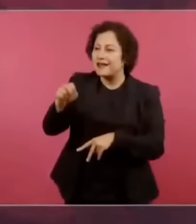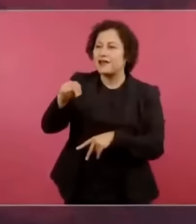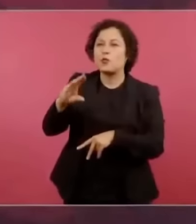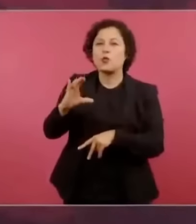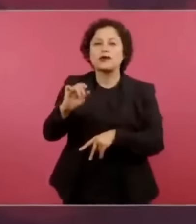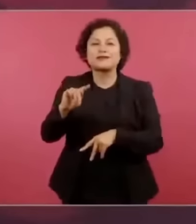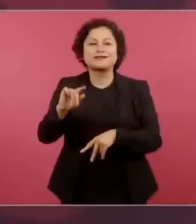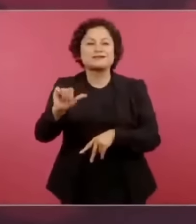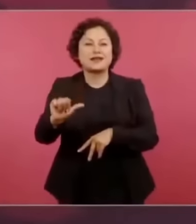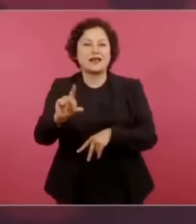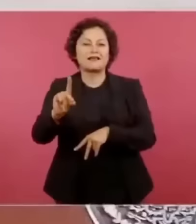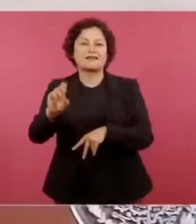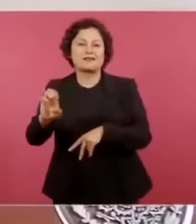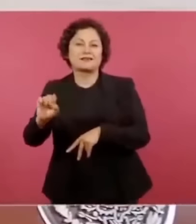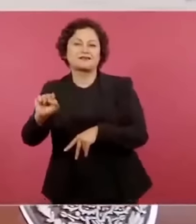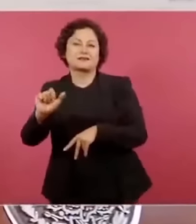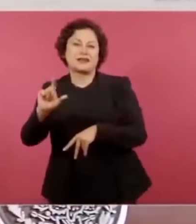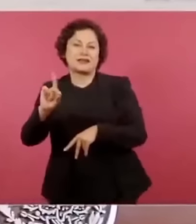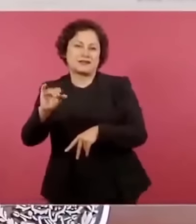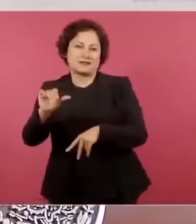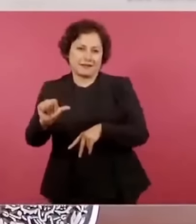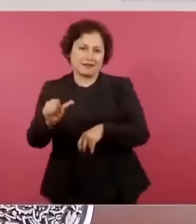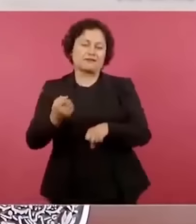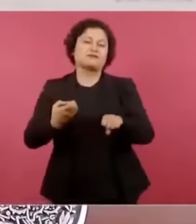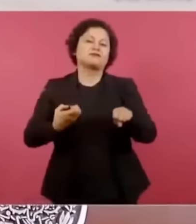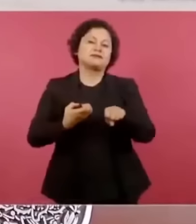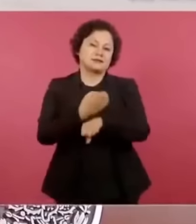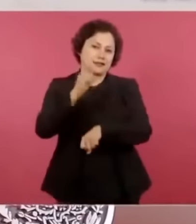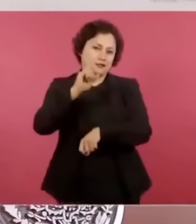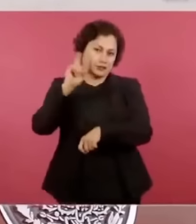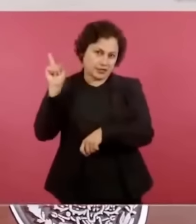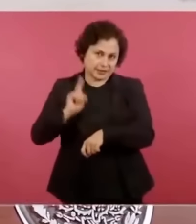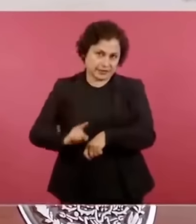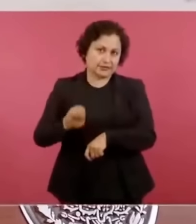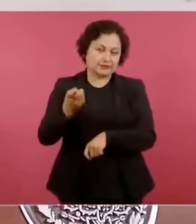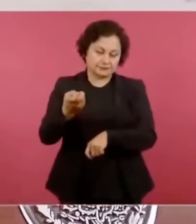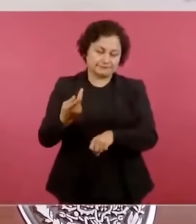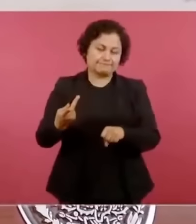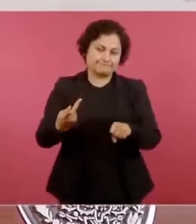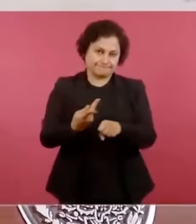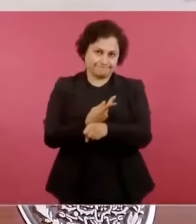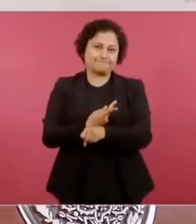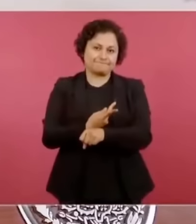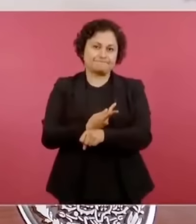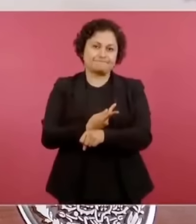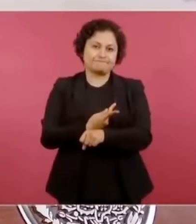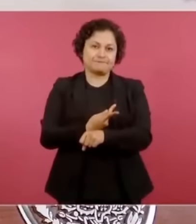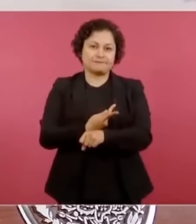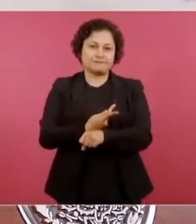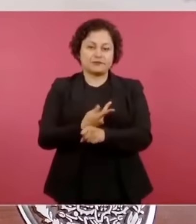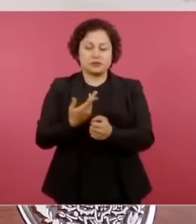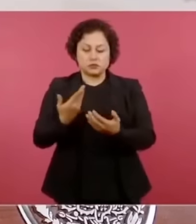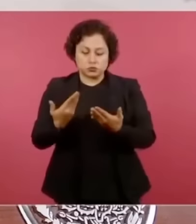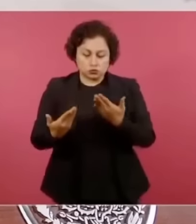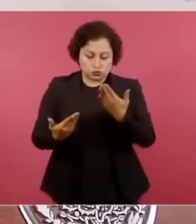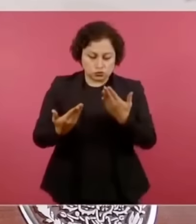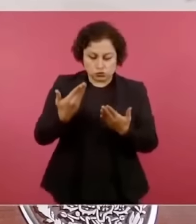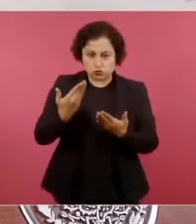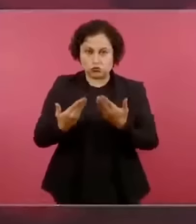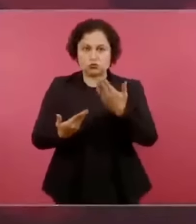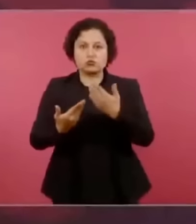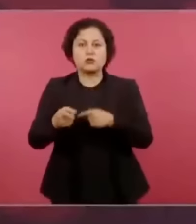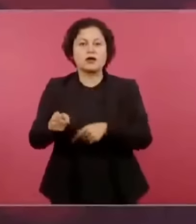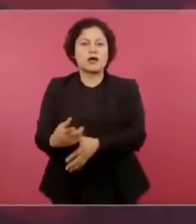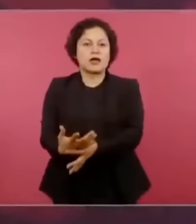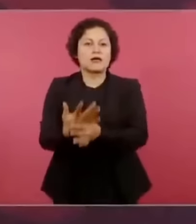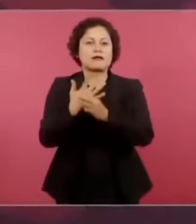Zacatecas, no podemos dar resultados porque hay empate técnico, un poco